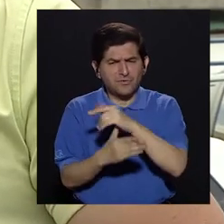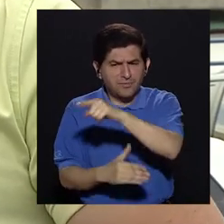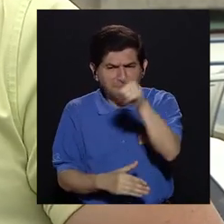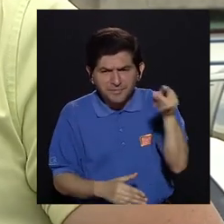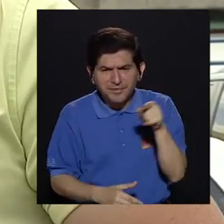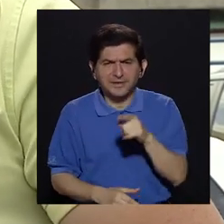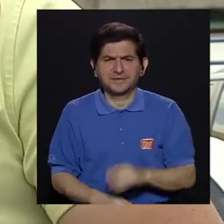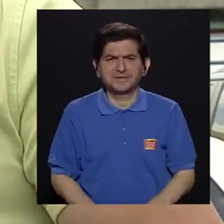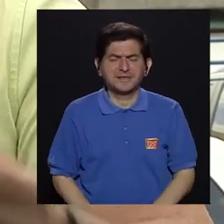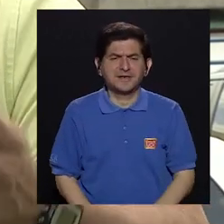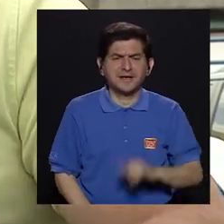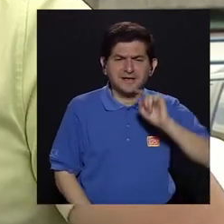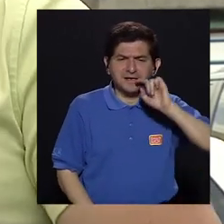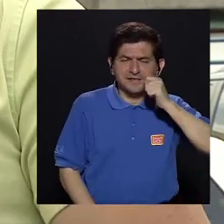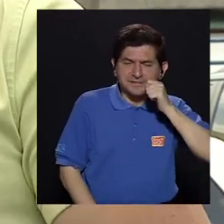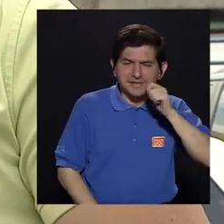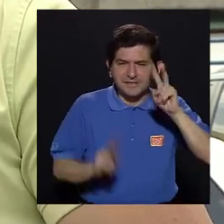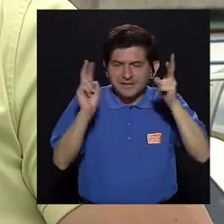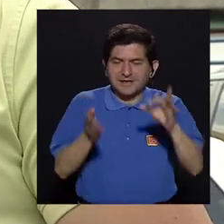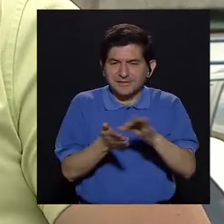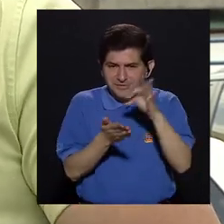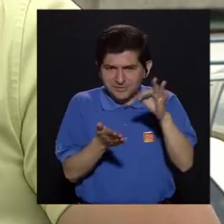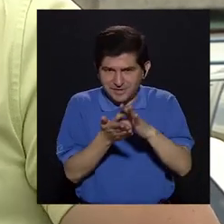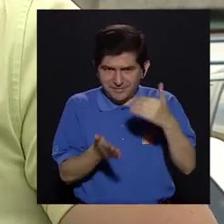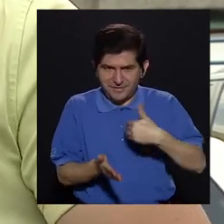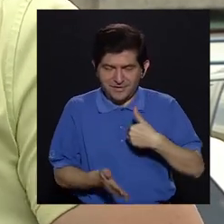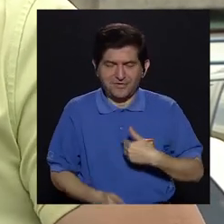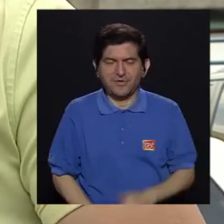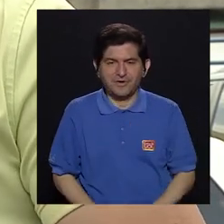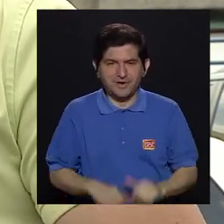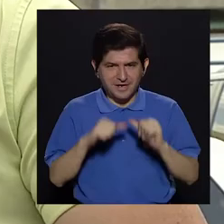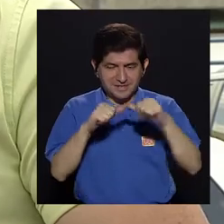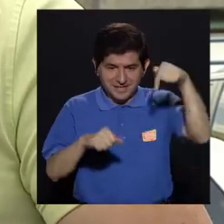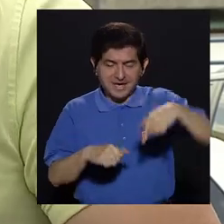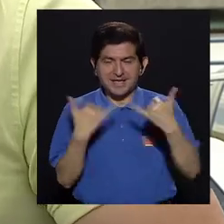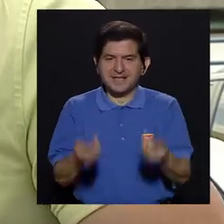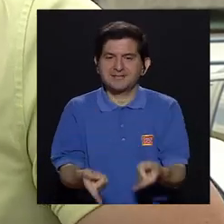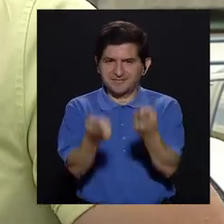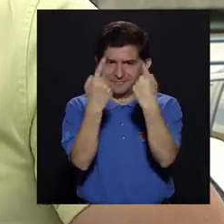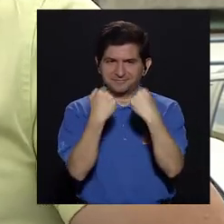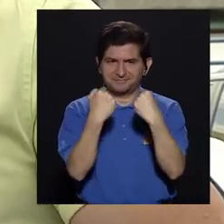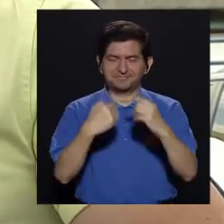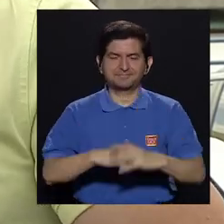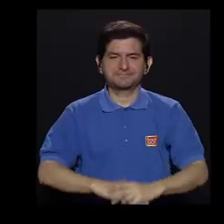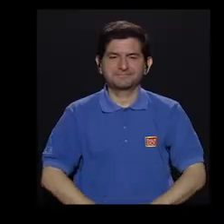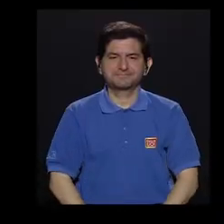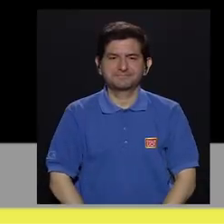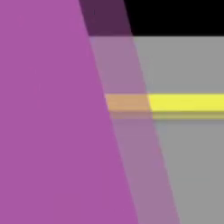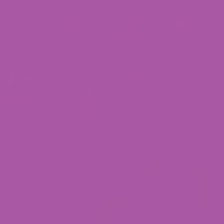compartiendo con ustedes esos secretos de los frijoles. Quédense con nosotros, ya regresamos.